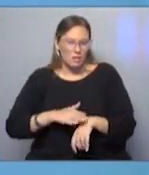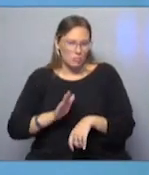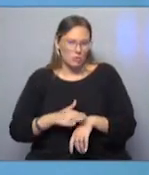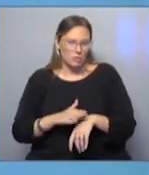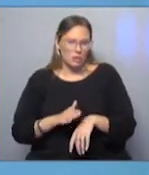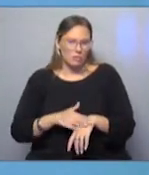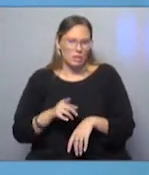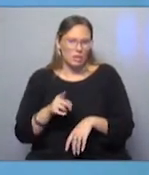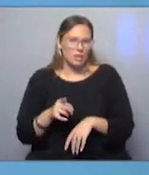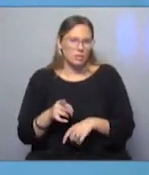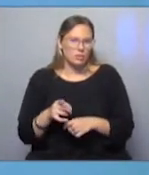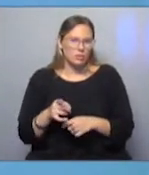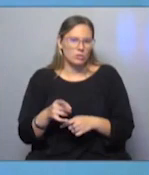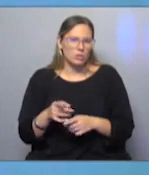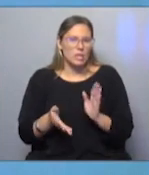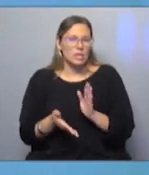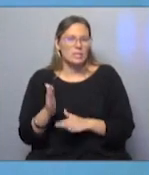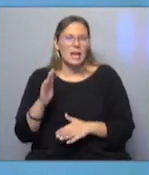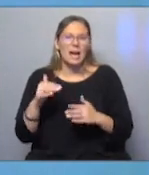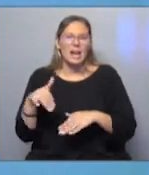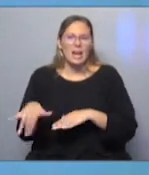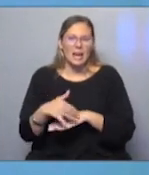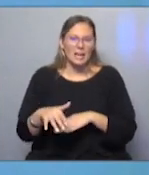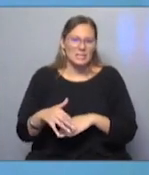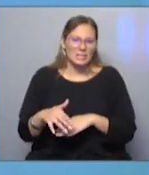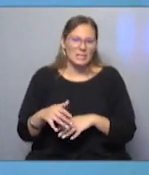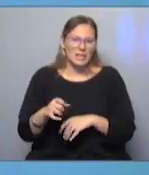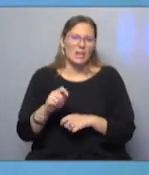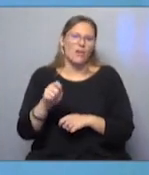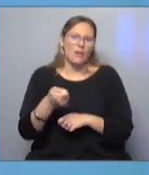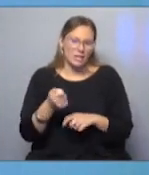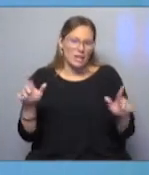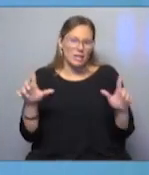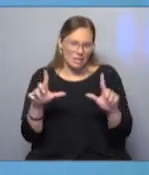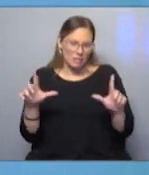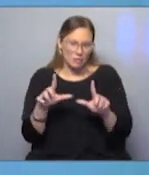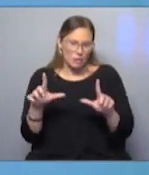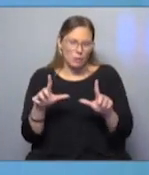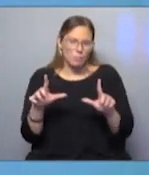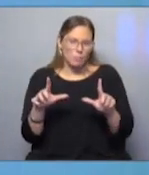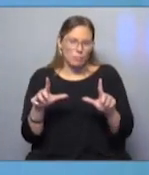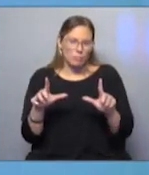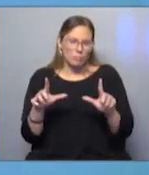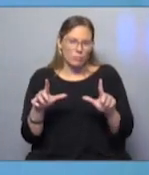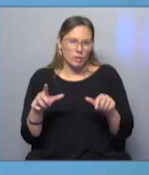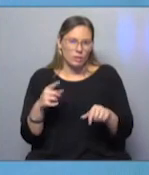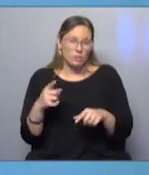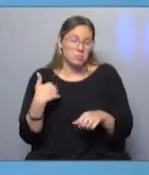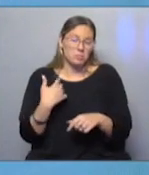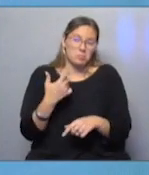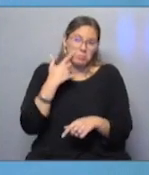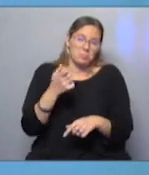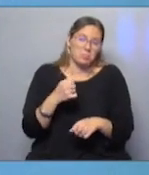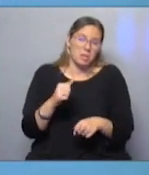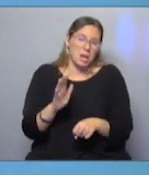eso me dio el hecho de salir a la calle muy chiquita a la calle a los canales de televisión sin querer ser actrices porque